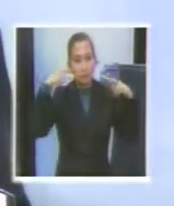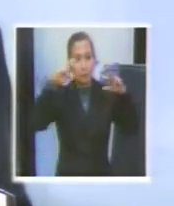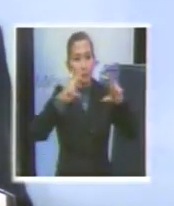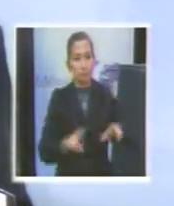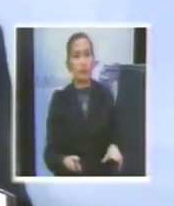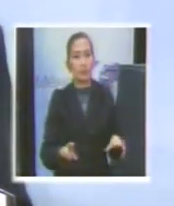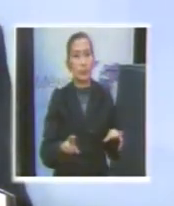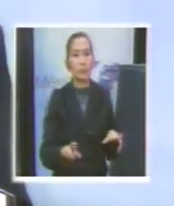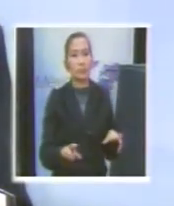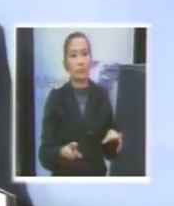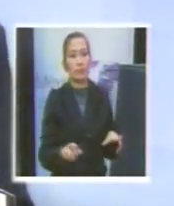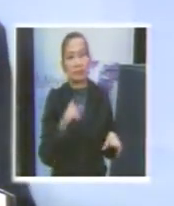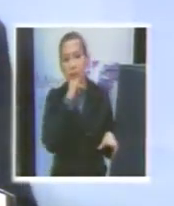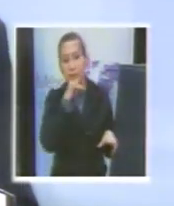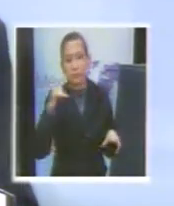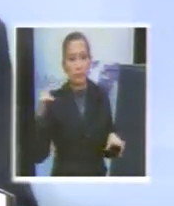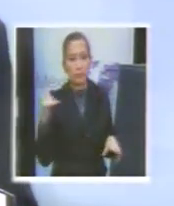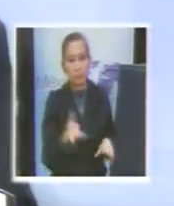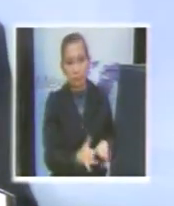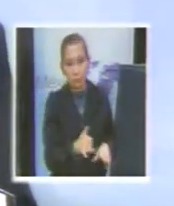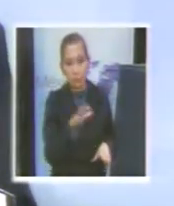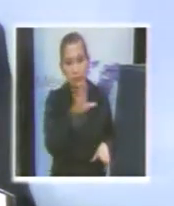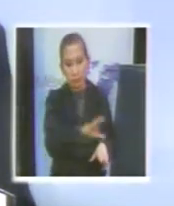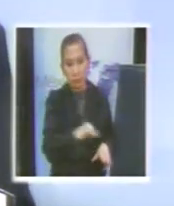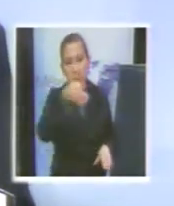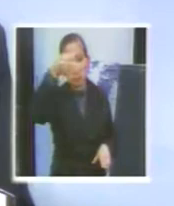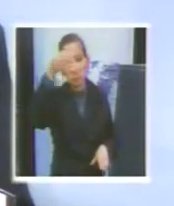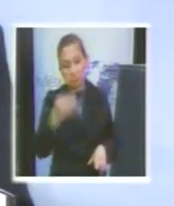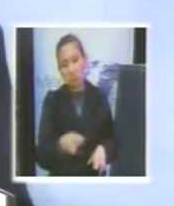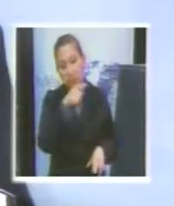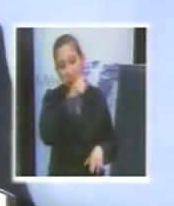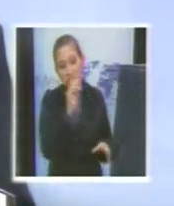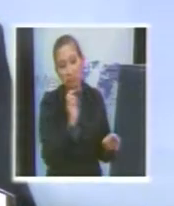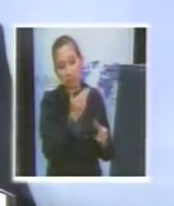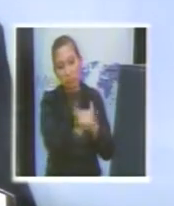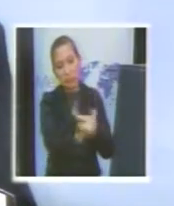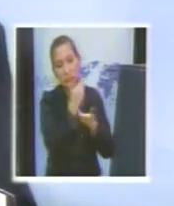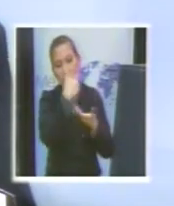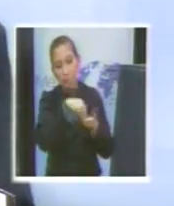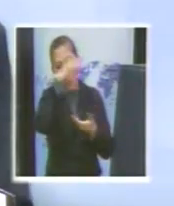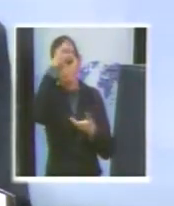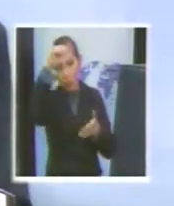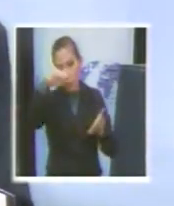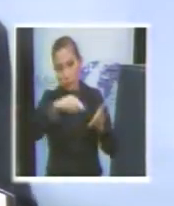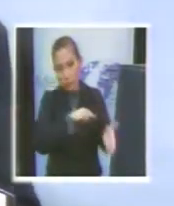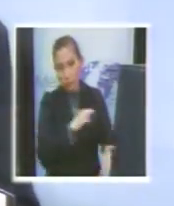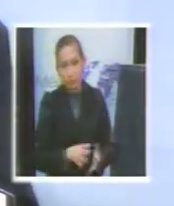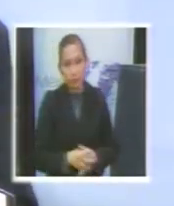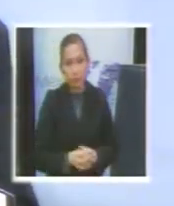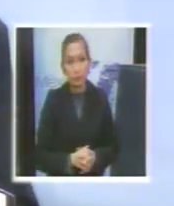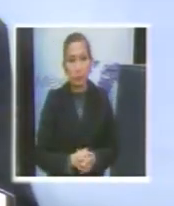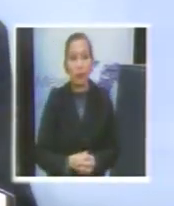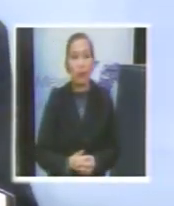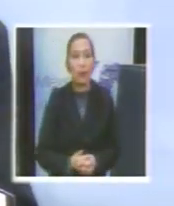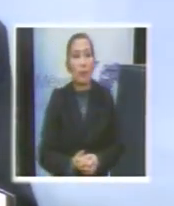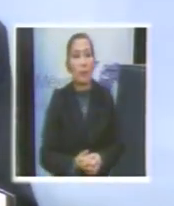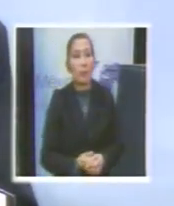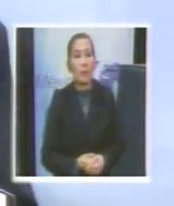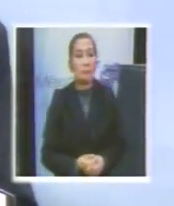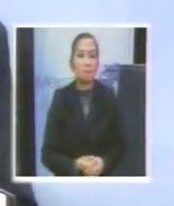representantes italianos aceptaron suscribir el tratado. Es